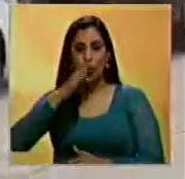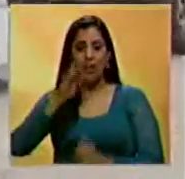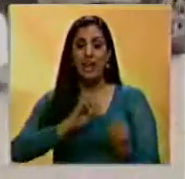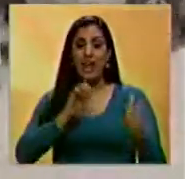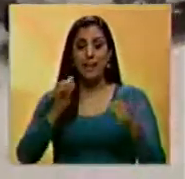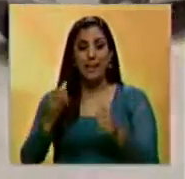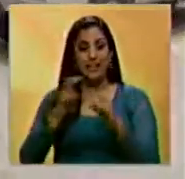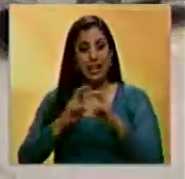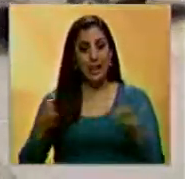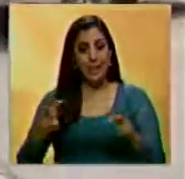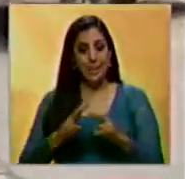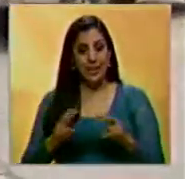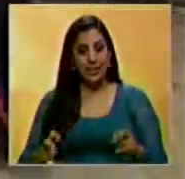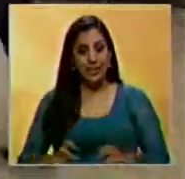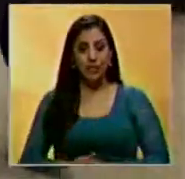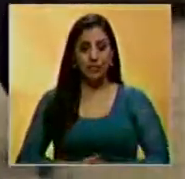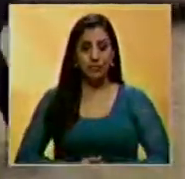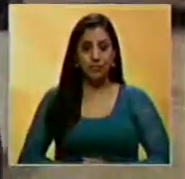iniciaron las investigaciones respectivas